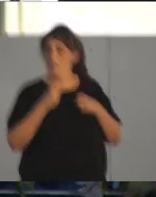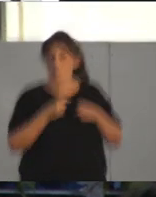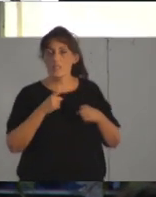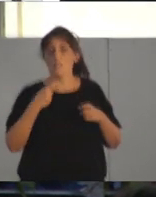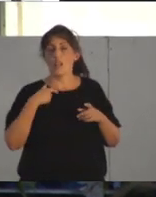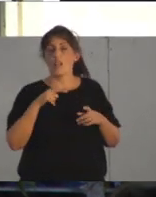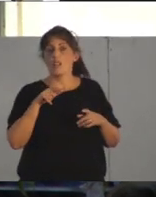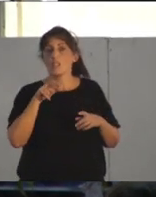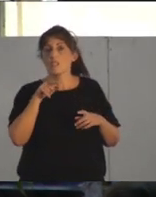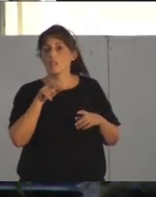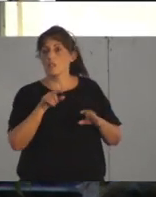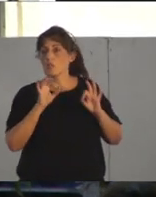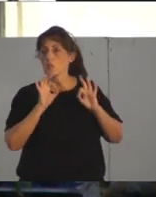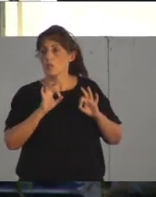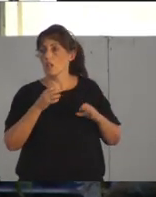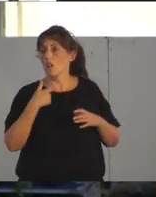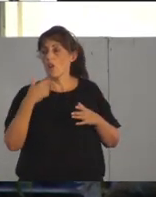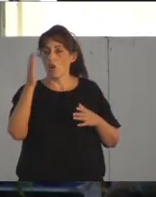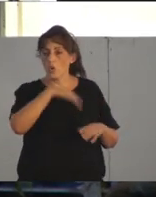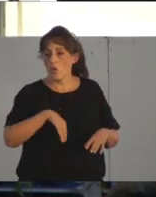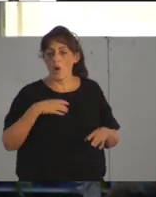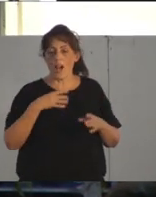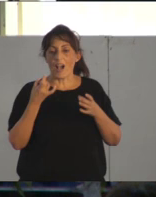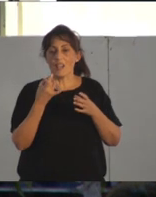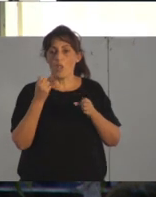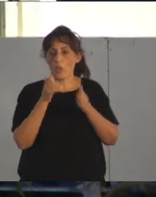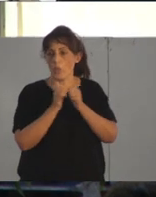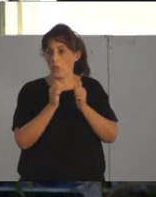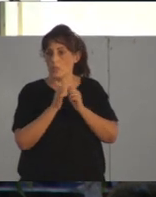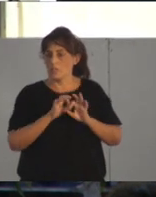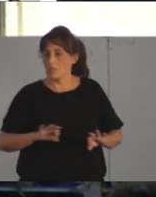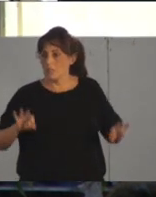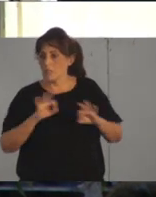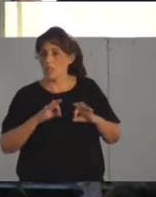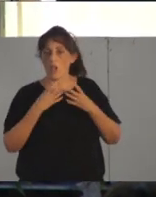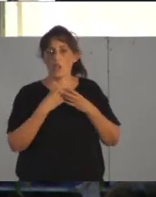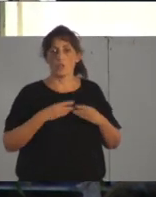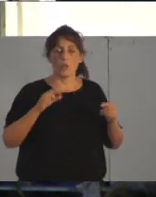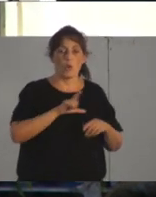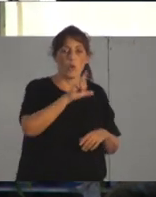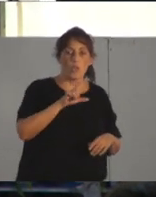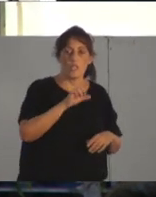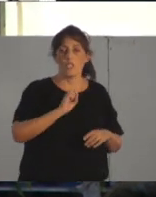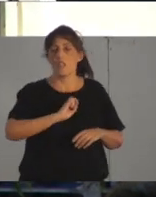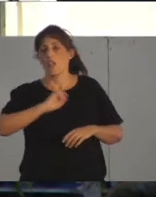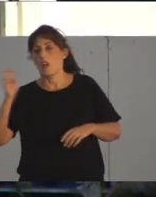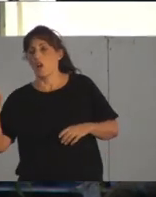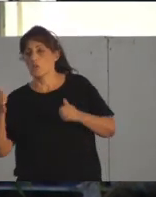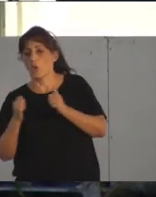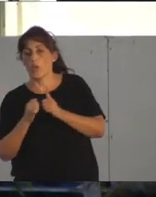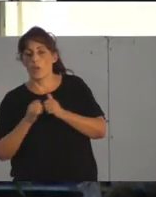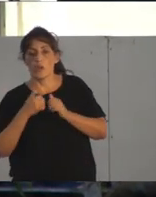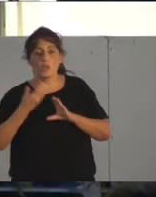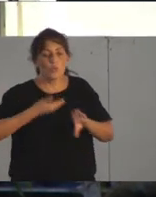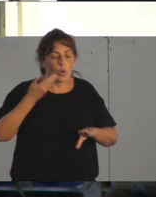tenga todo tipo de restos, es decir, que no haya dobles texturas, que no nos encontremos por un lado el líquido y por otro la estrellita de la